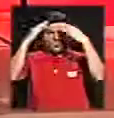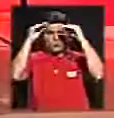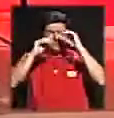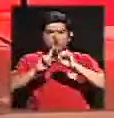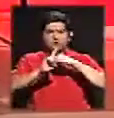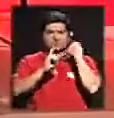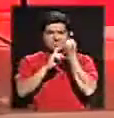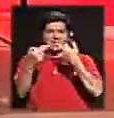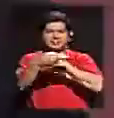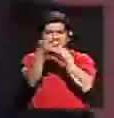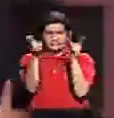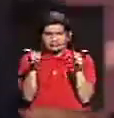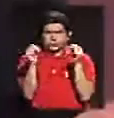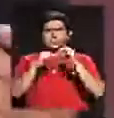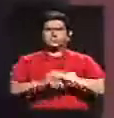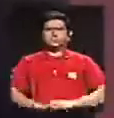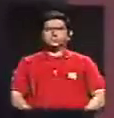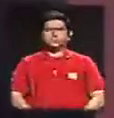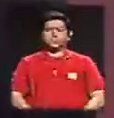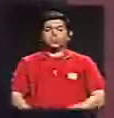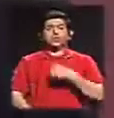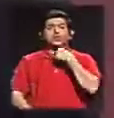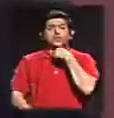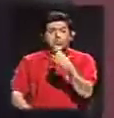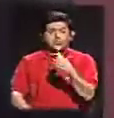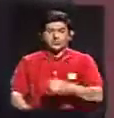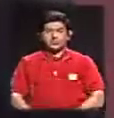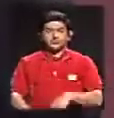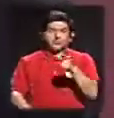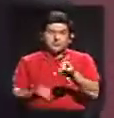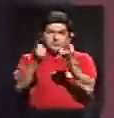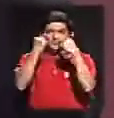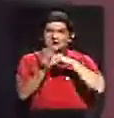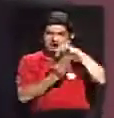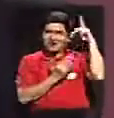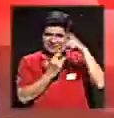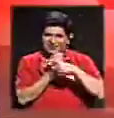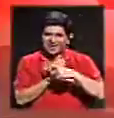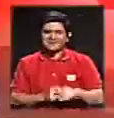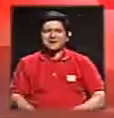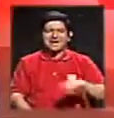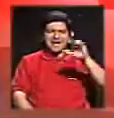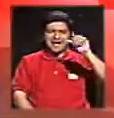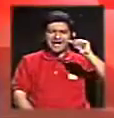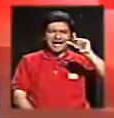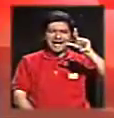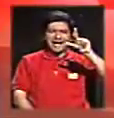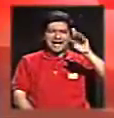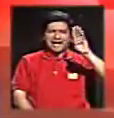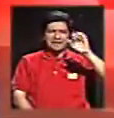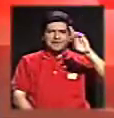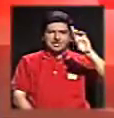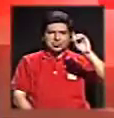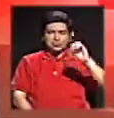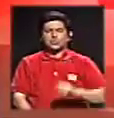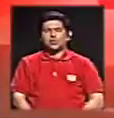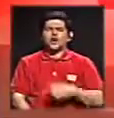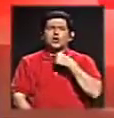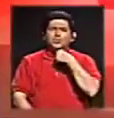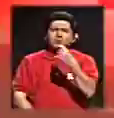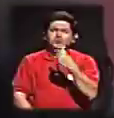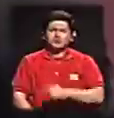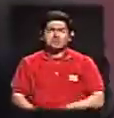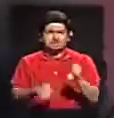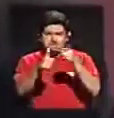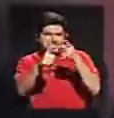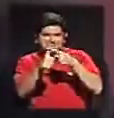Estado de la región. Es un placer estar con usted en nuestro programa, don Alberto. Gracias por la invitación. Un gusto. Don Alberto, en primer